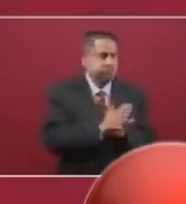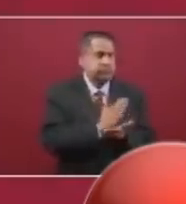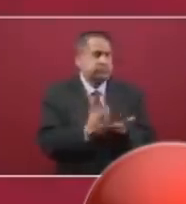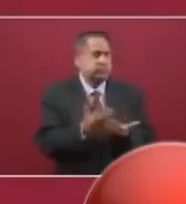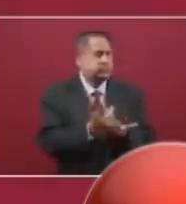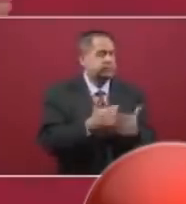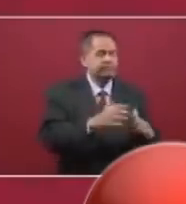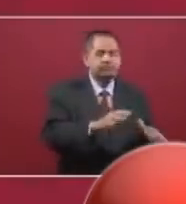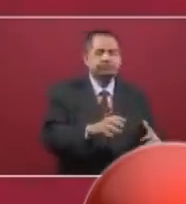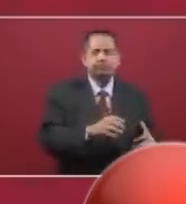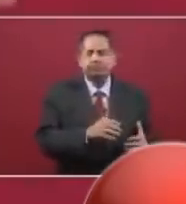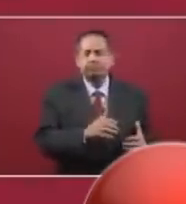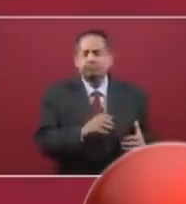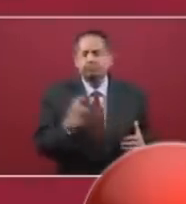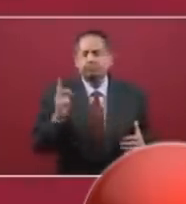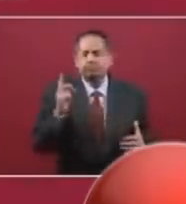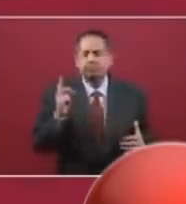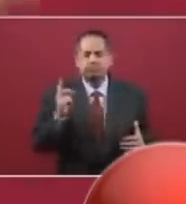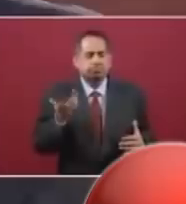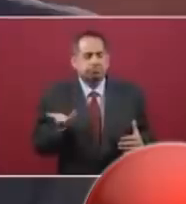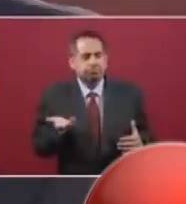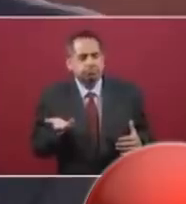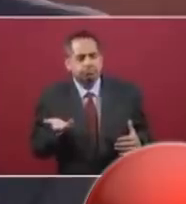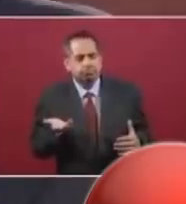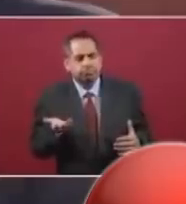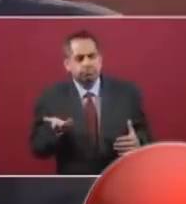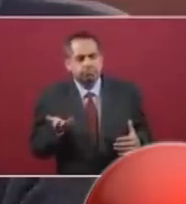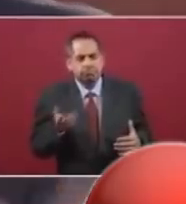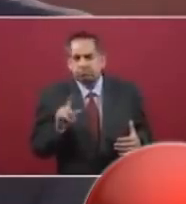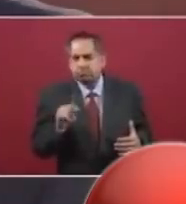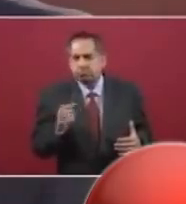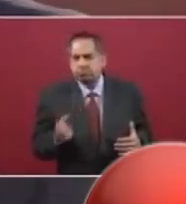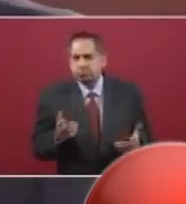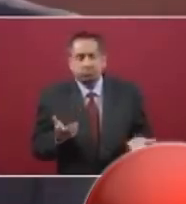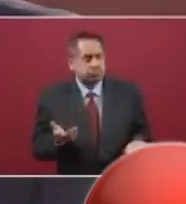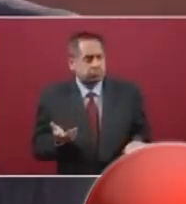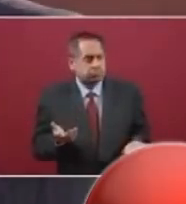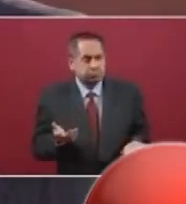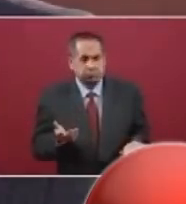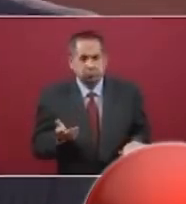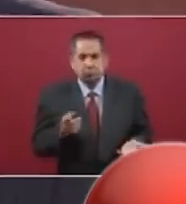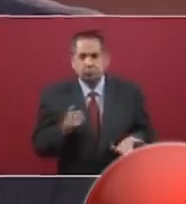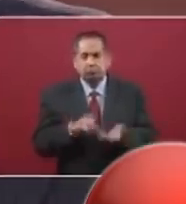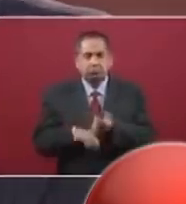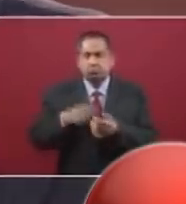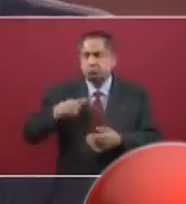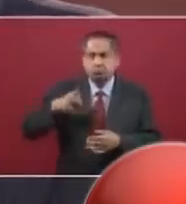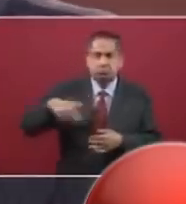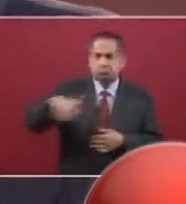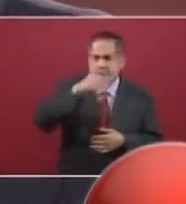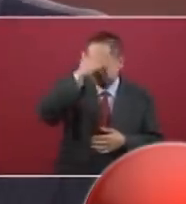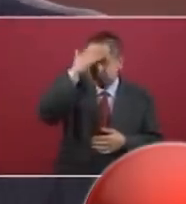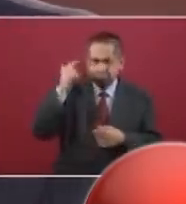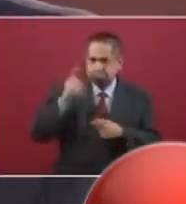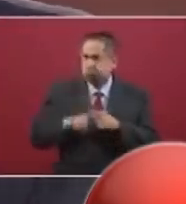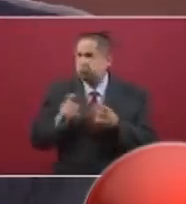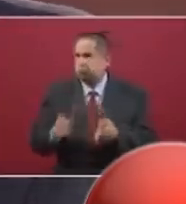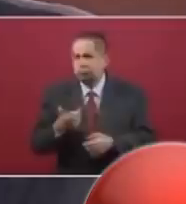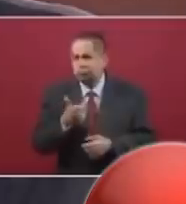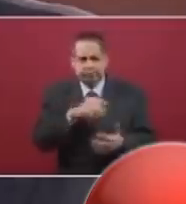separó ese dinero, pero la gente cuando menos no supo